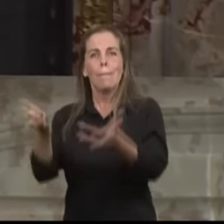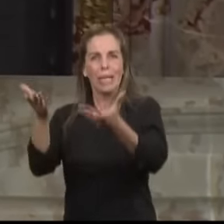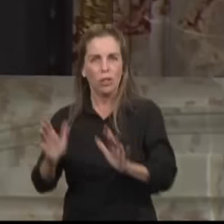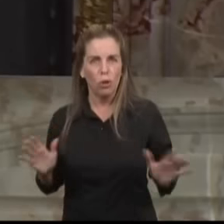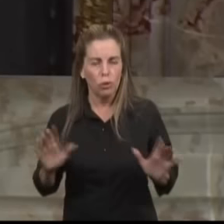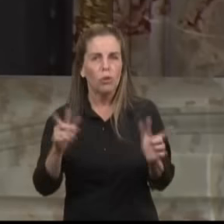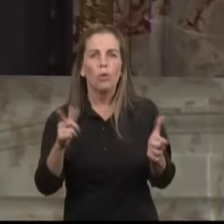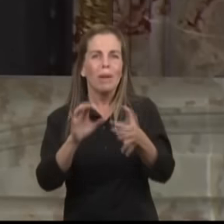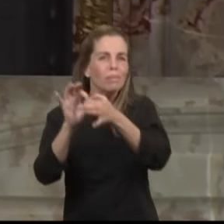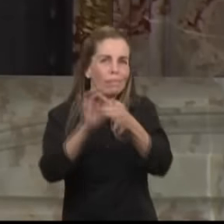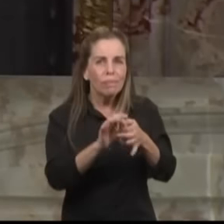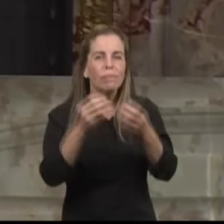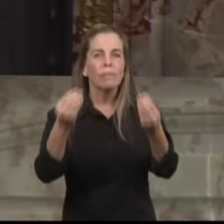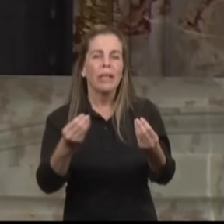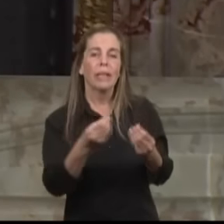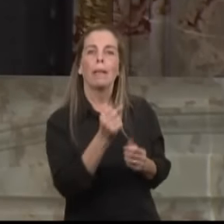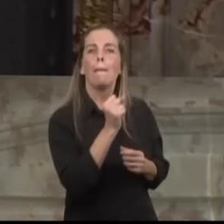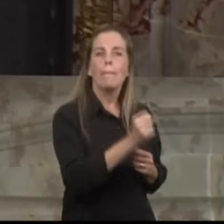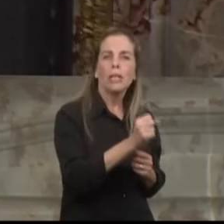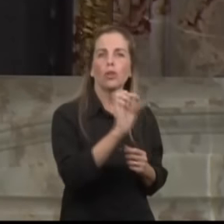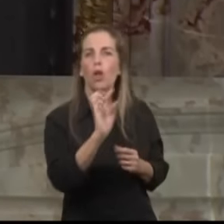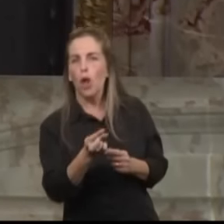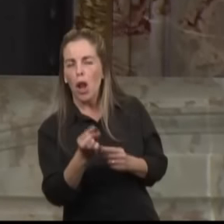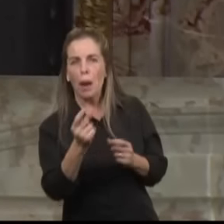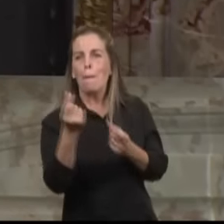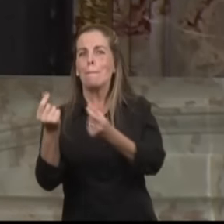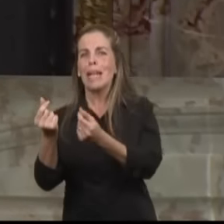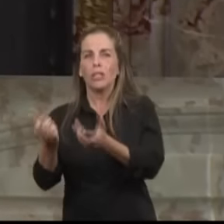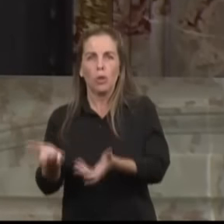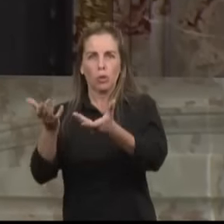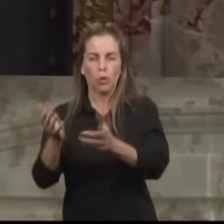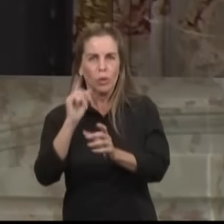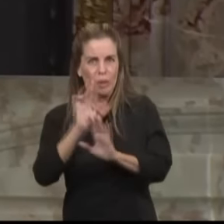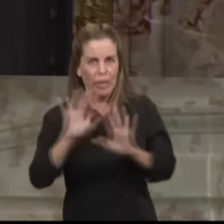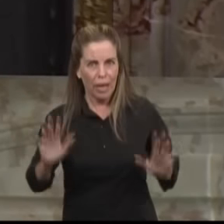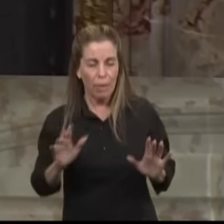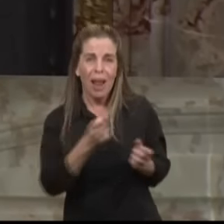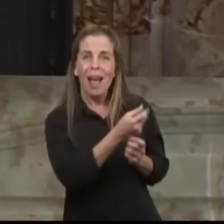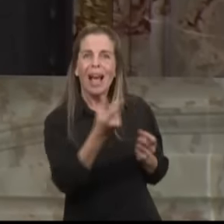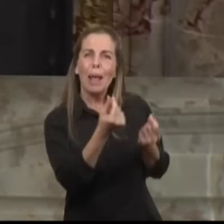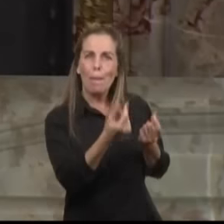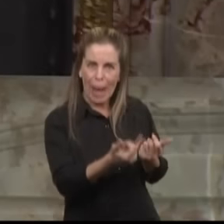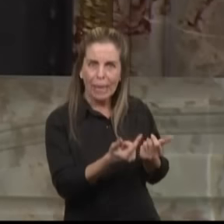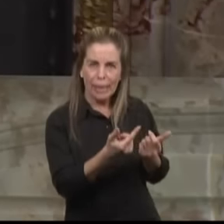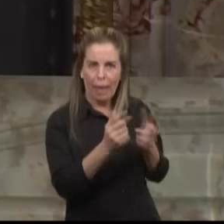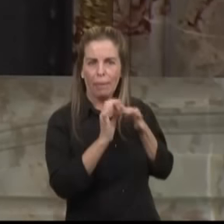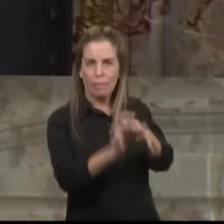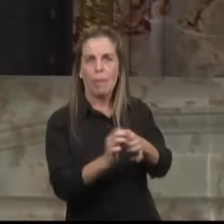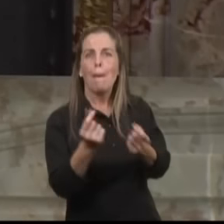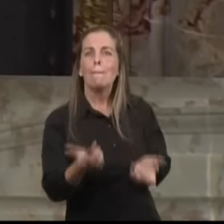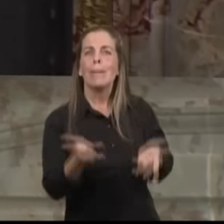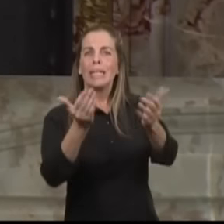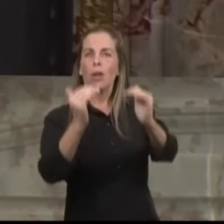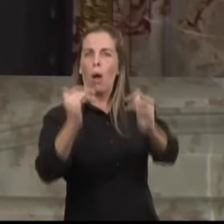existe relación causal entre el tipo de cambio y el nivel de precios. La cantidad de dinero es la que va a determinar los precios y si